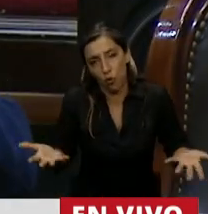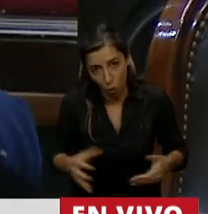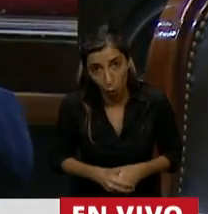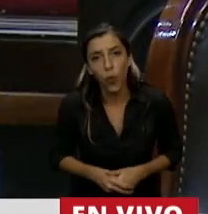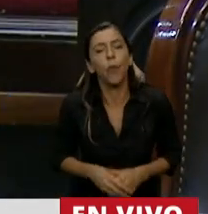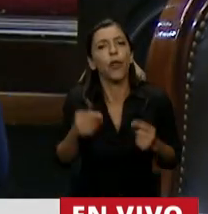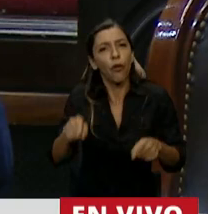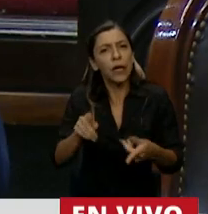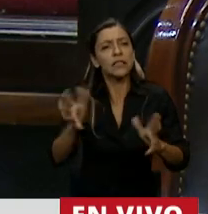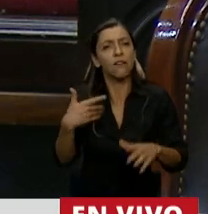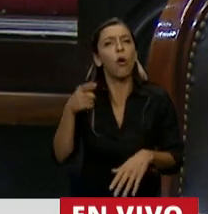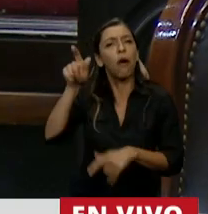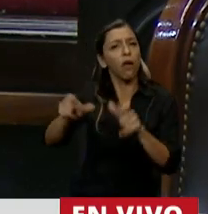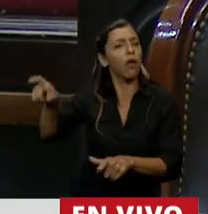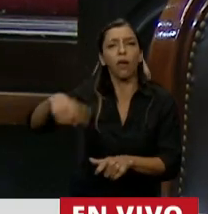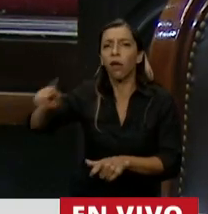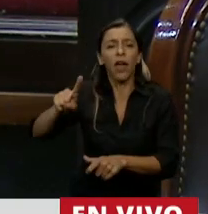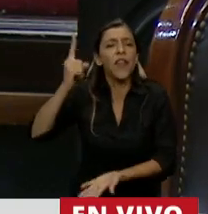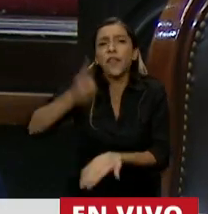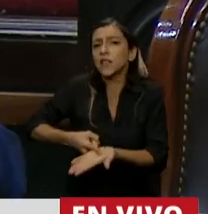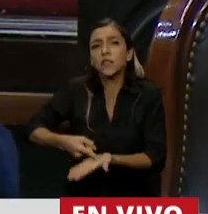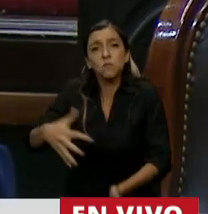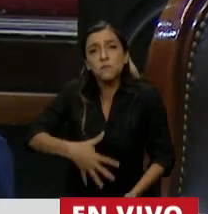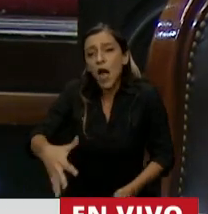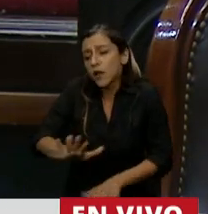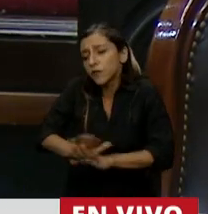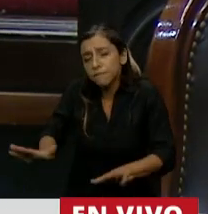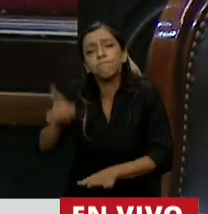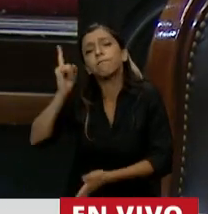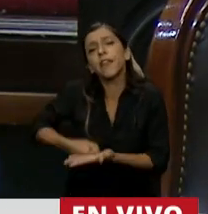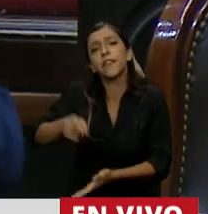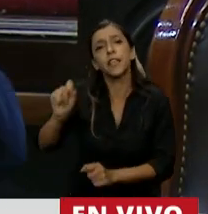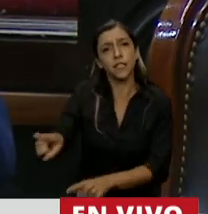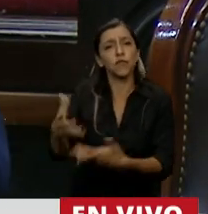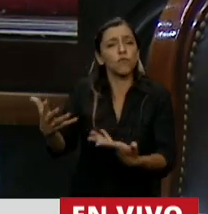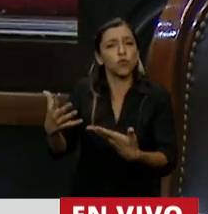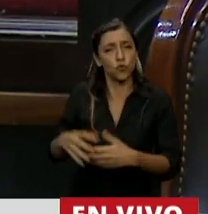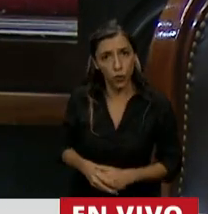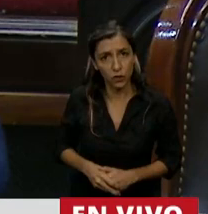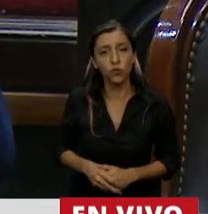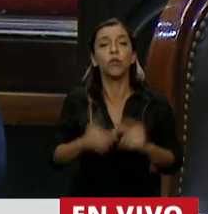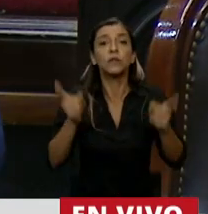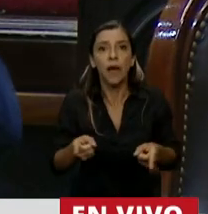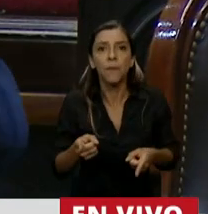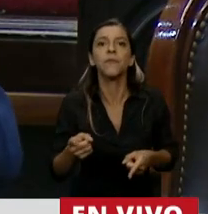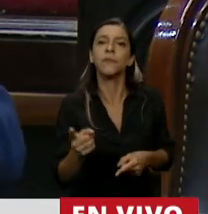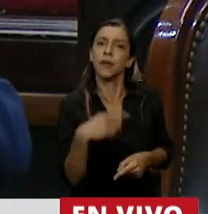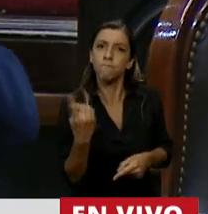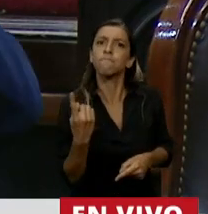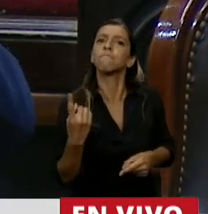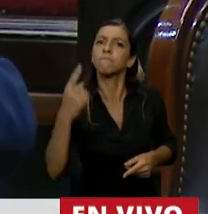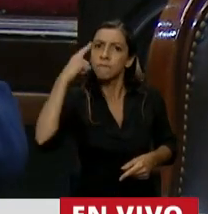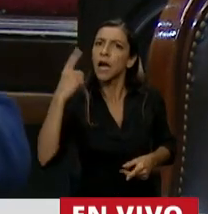no solo con la decisión de la interrupción del embarazo, sino que tiene que ver también con lo que se debe hacer en su